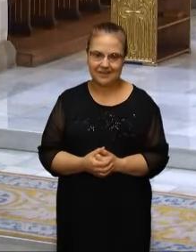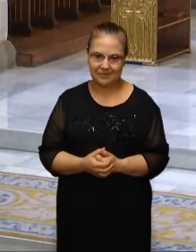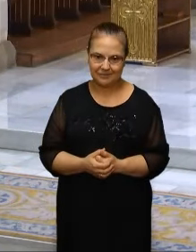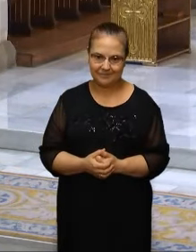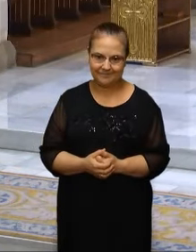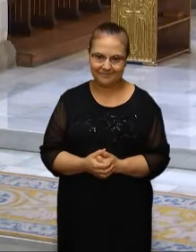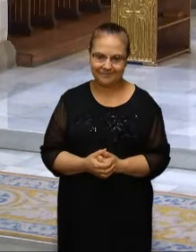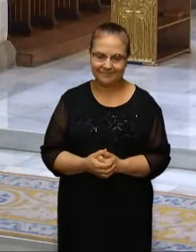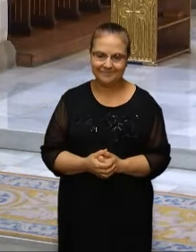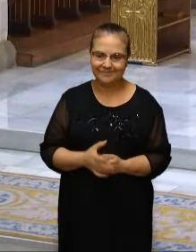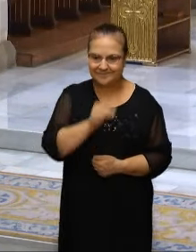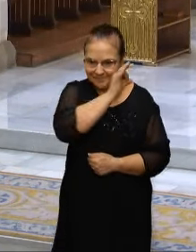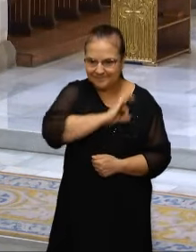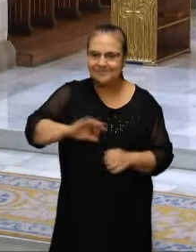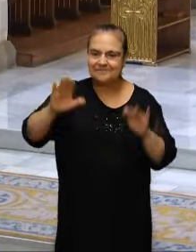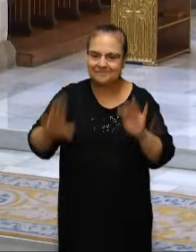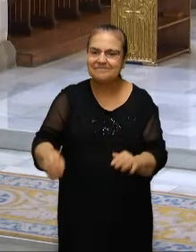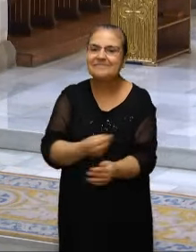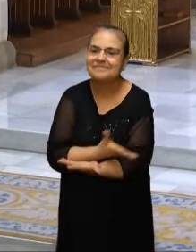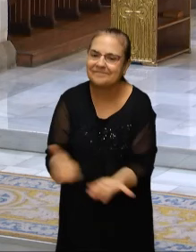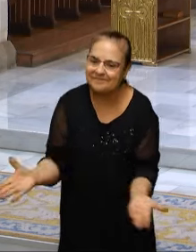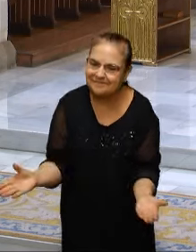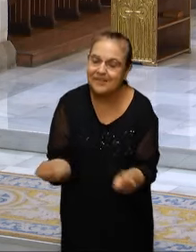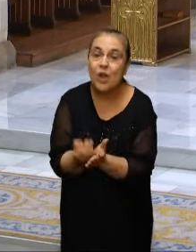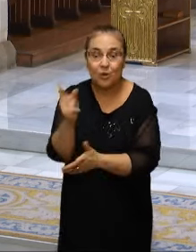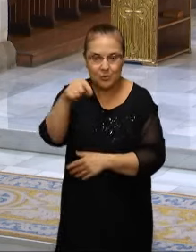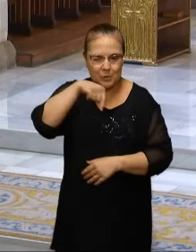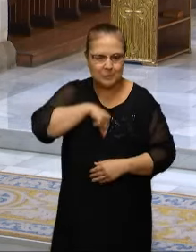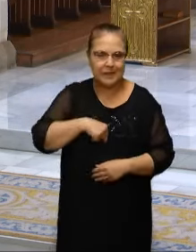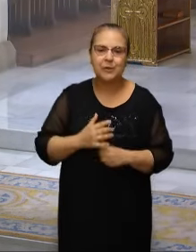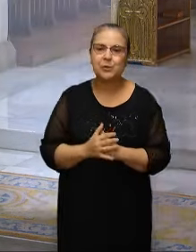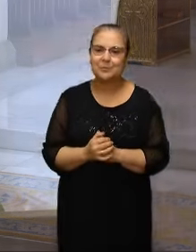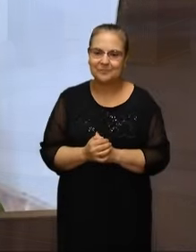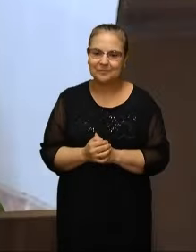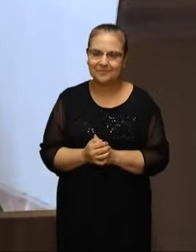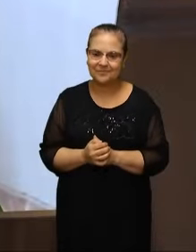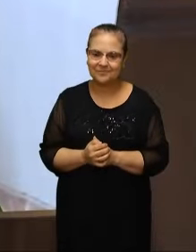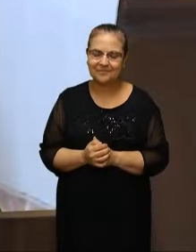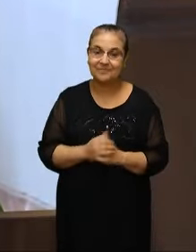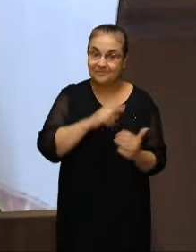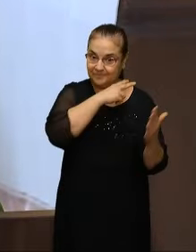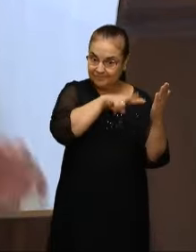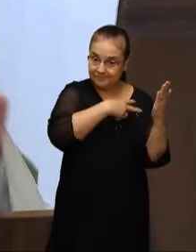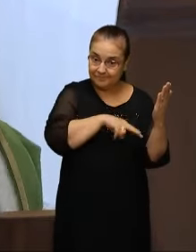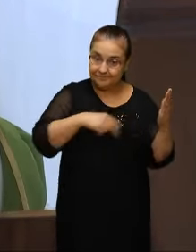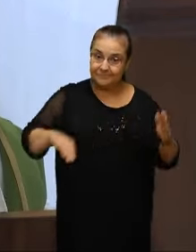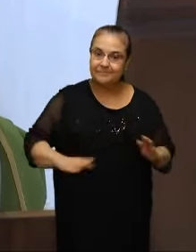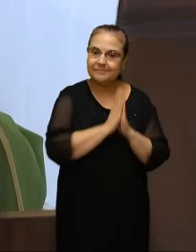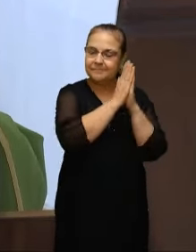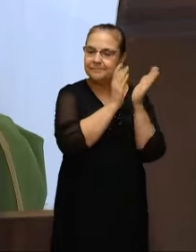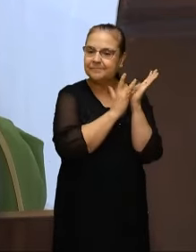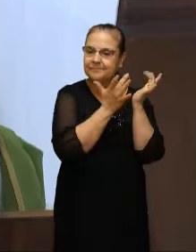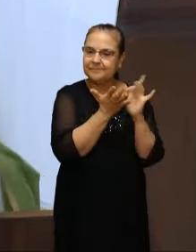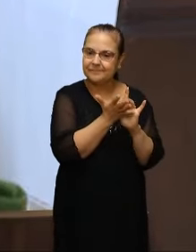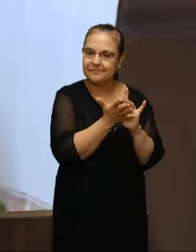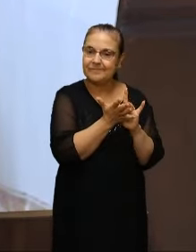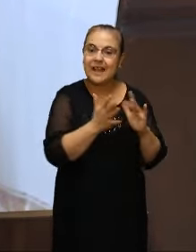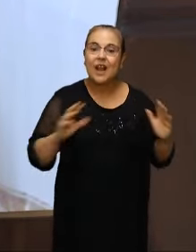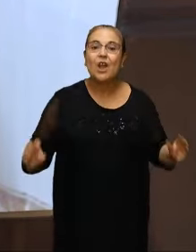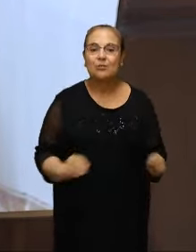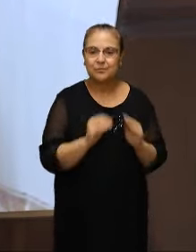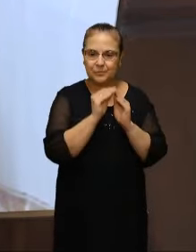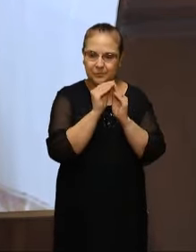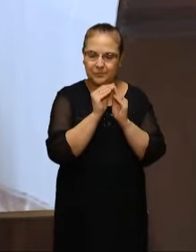aleluya el Señor esté con vosotros esp lectura del Santo